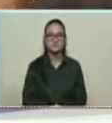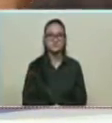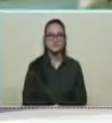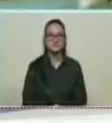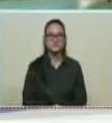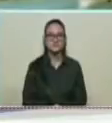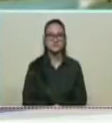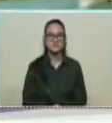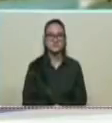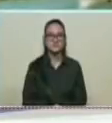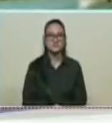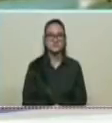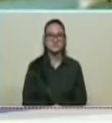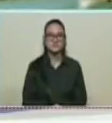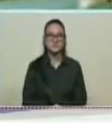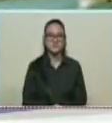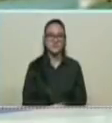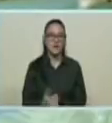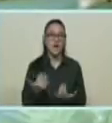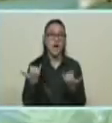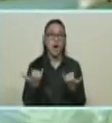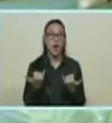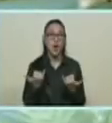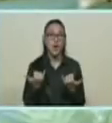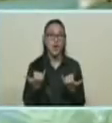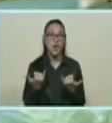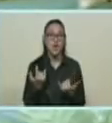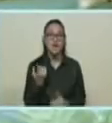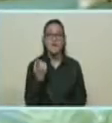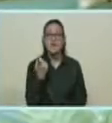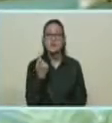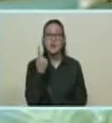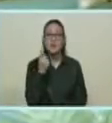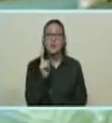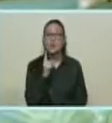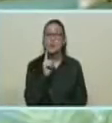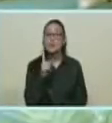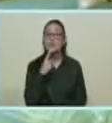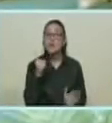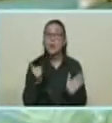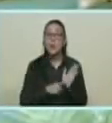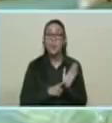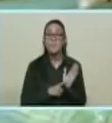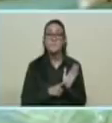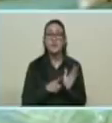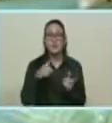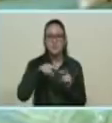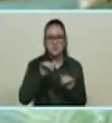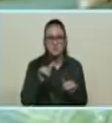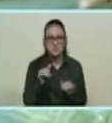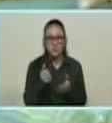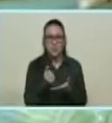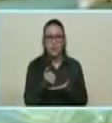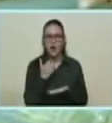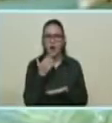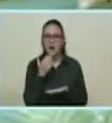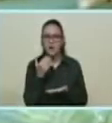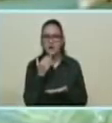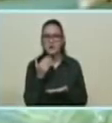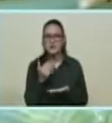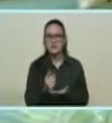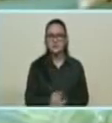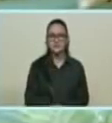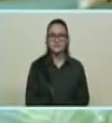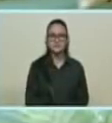Correcto. Ahora solamente hay un requisito que lo deben cumplir ustedes con la ayuda de ustedes mismos o de alguien que los quiera